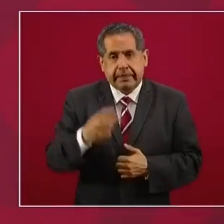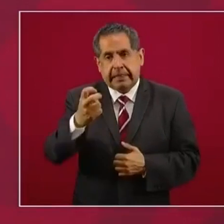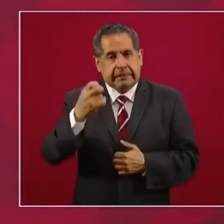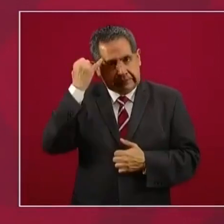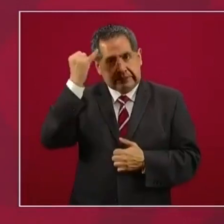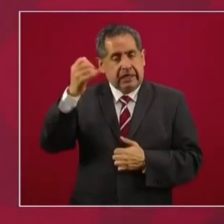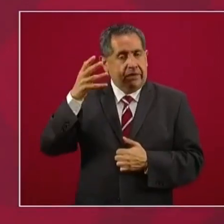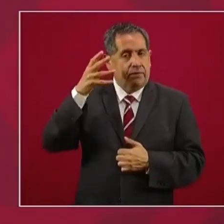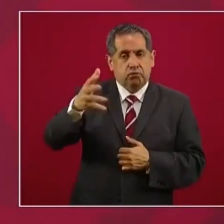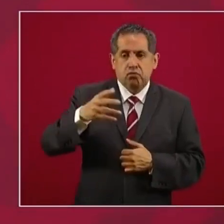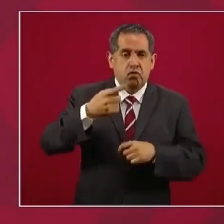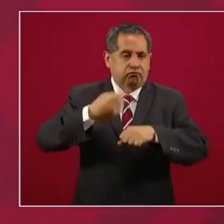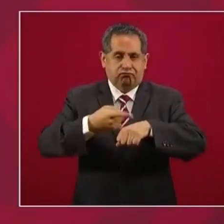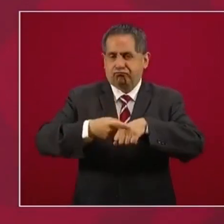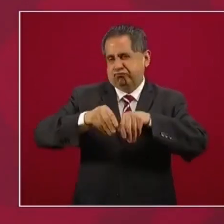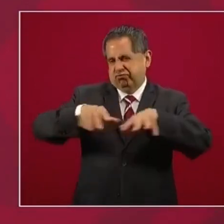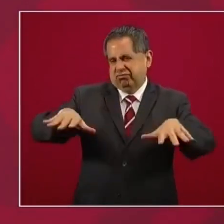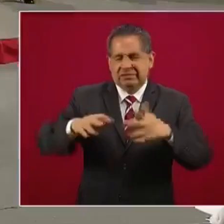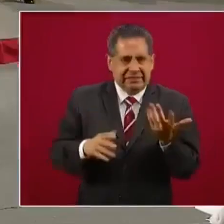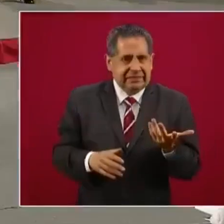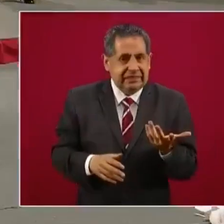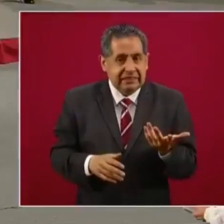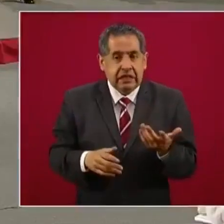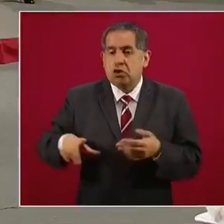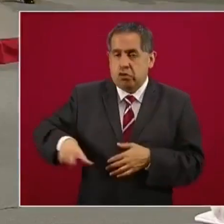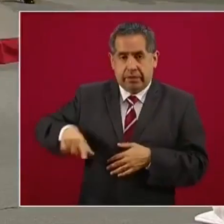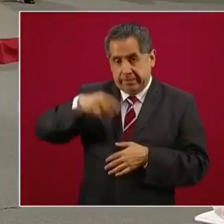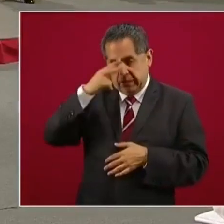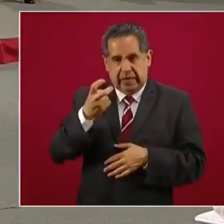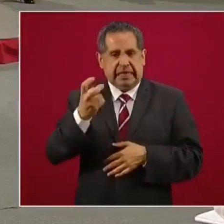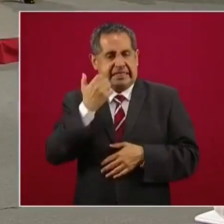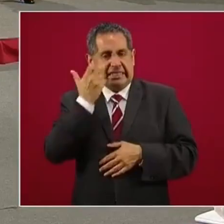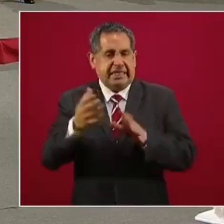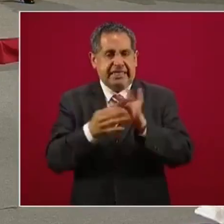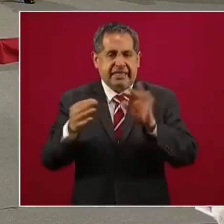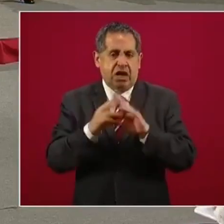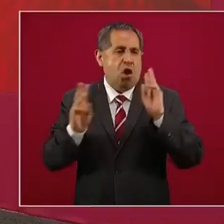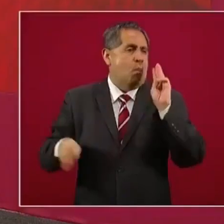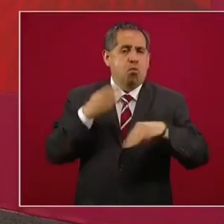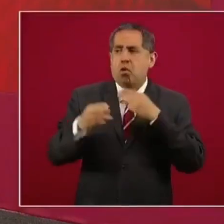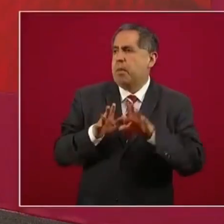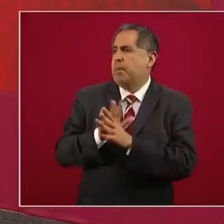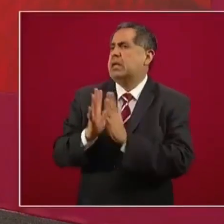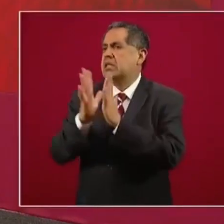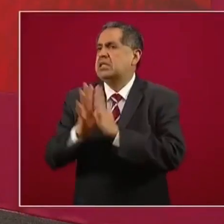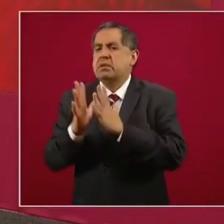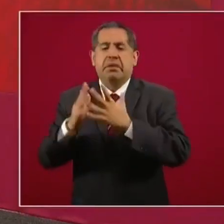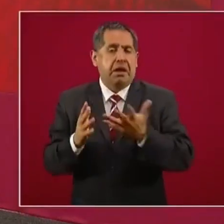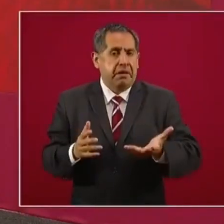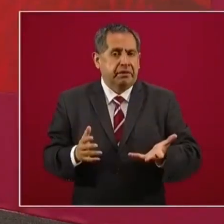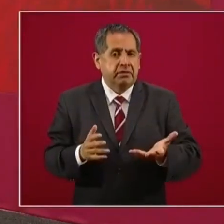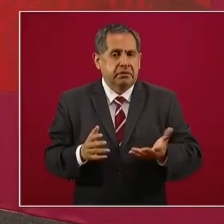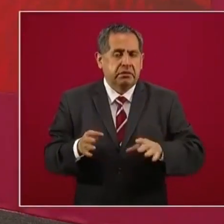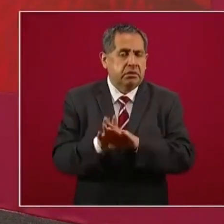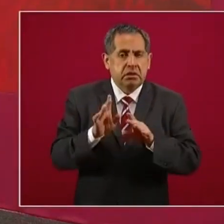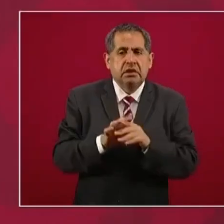de la epidemia, respecto a la actitud que tiene el gobierno mexicano en el concierto de las naciones, respecto a